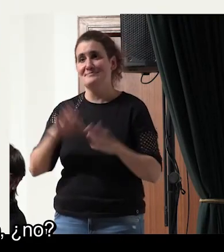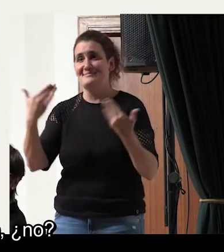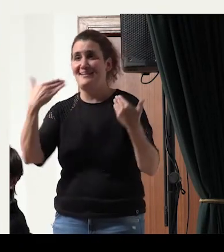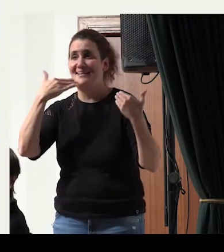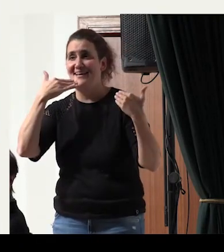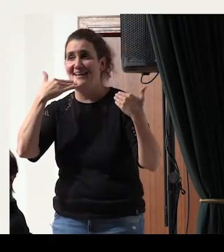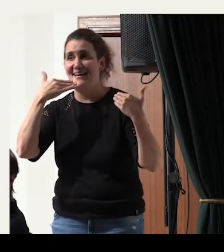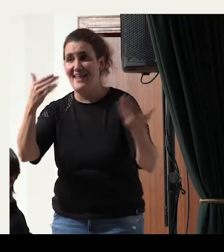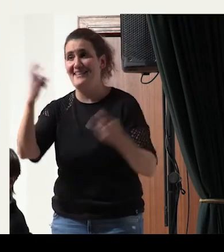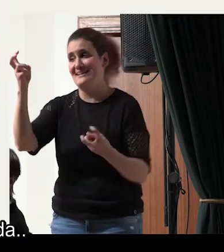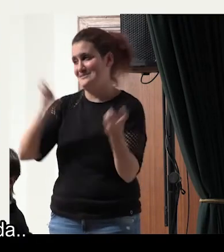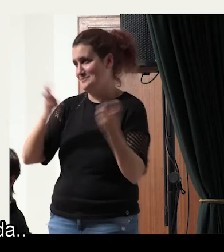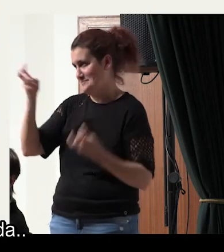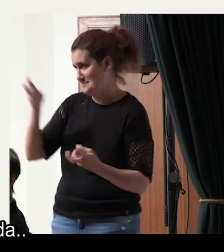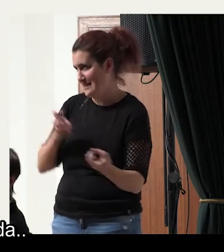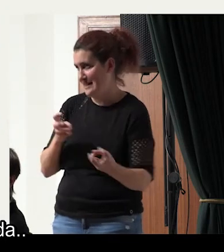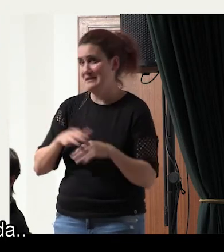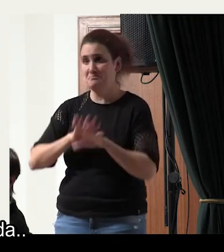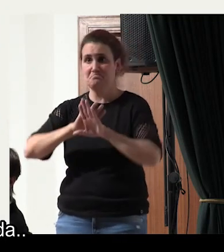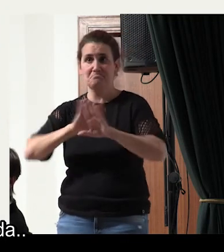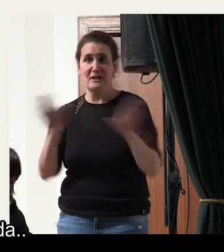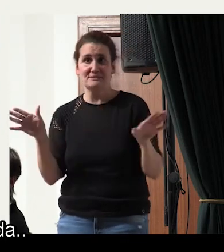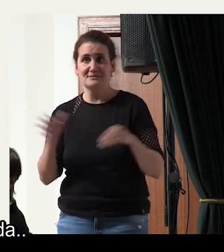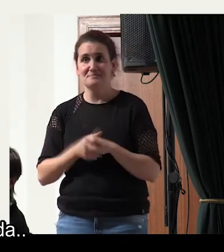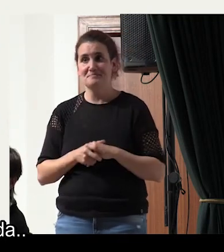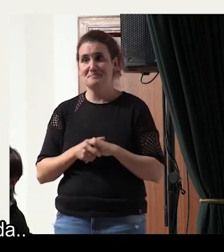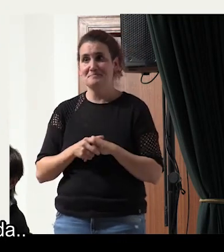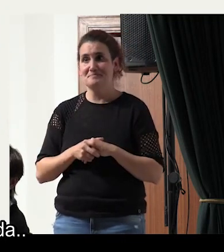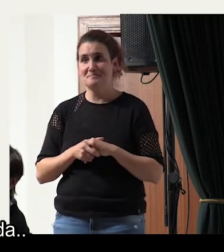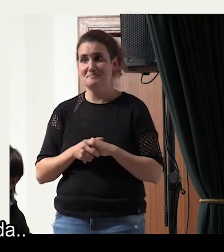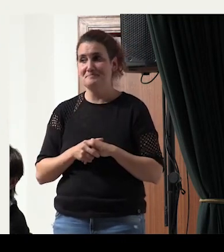no sea la última, ¿no? Así, gracias por venir